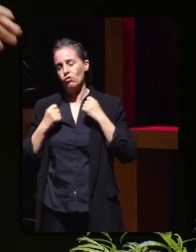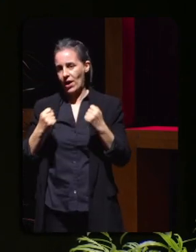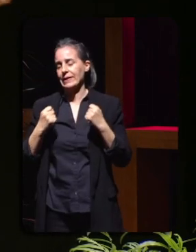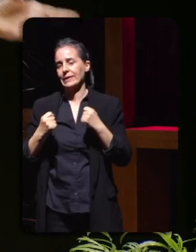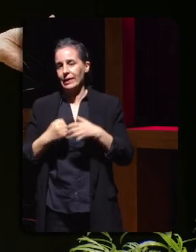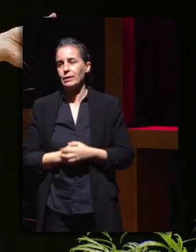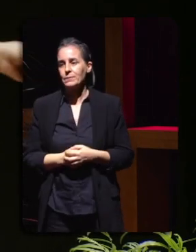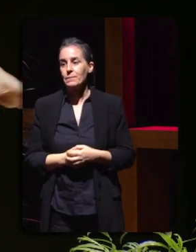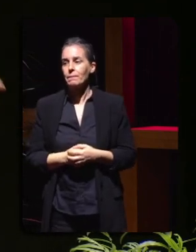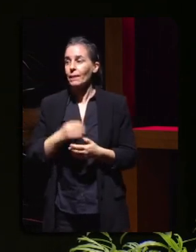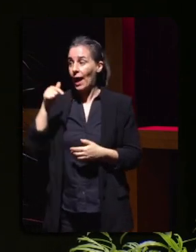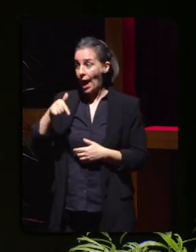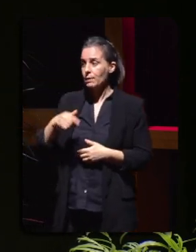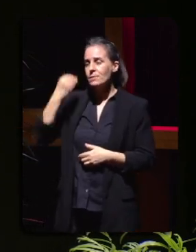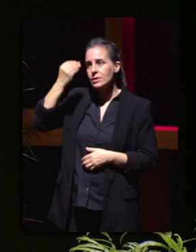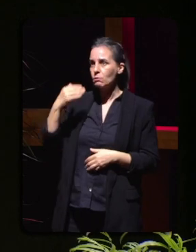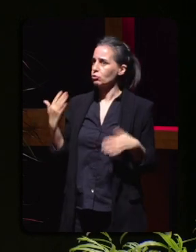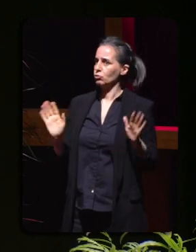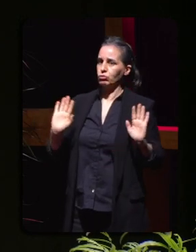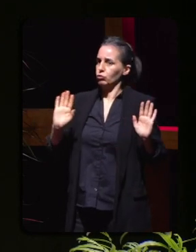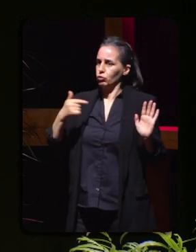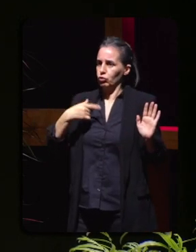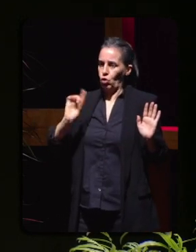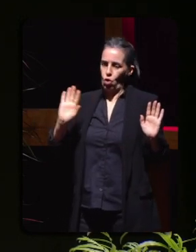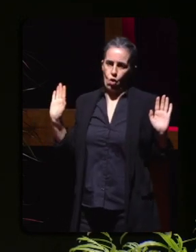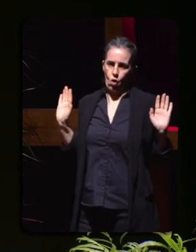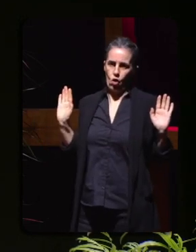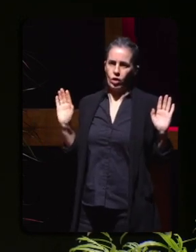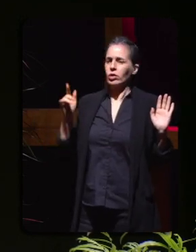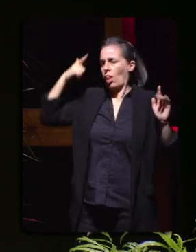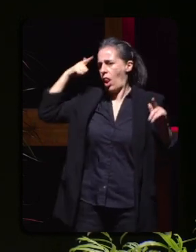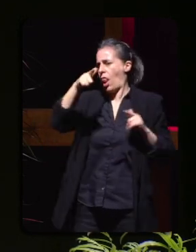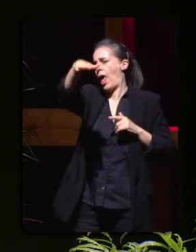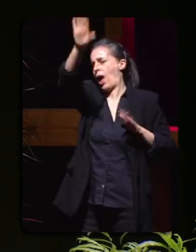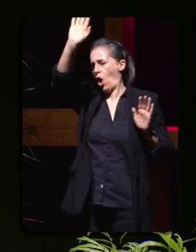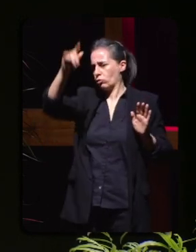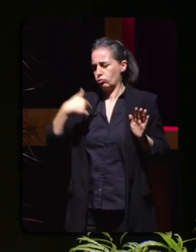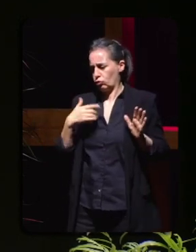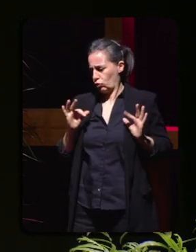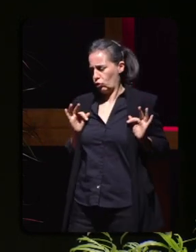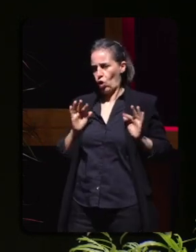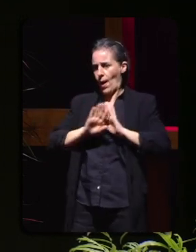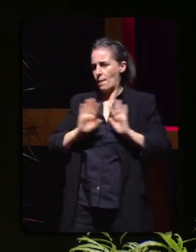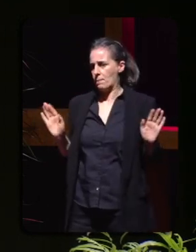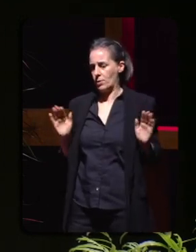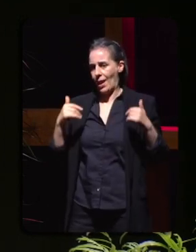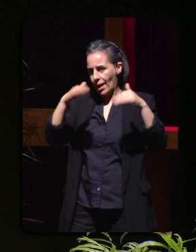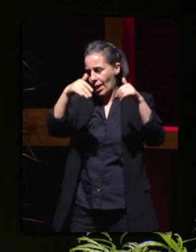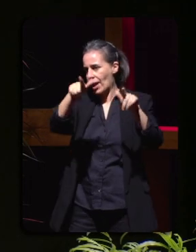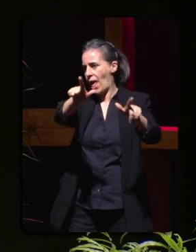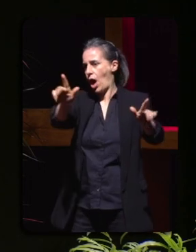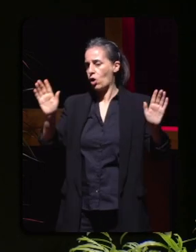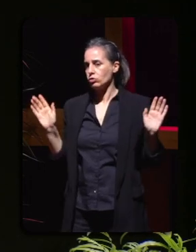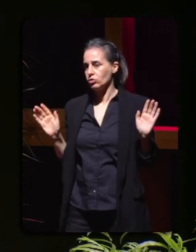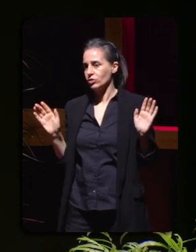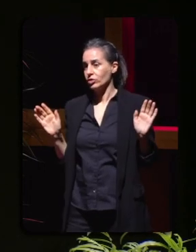Capitolio y aquí pensamos Uy no no no si estará lejos bueno lejos no lo sé no lo sé pero tenemos